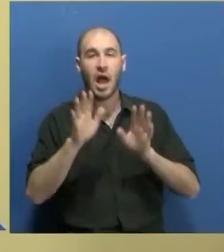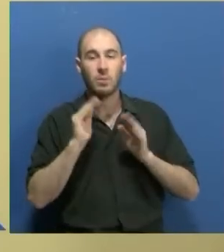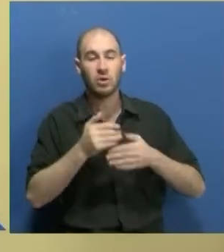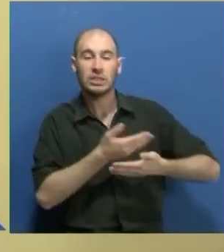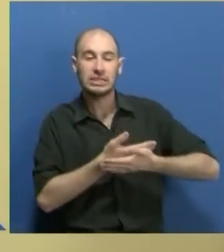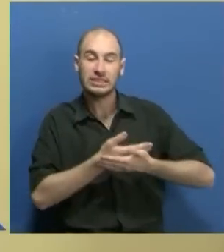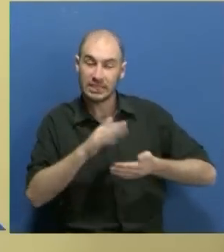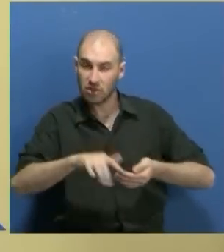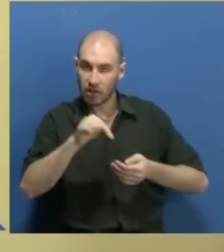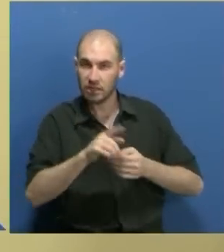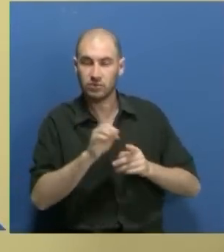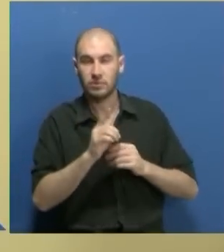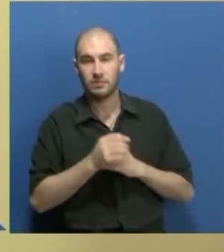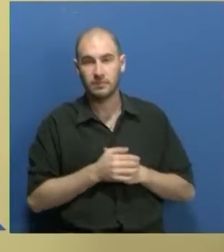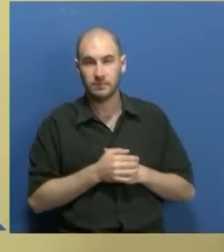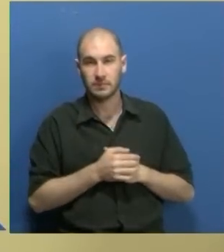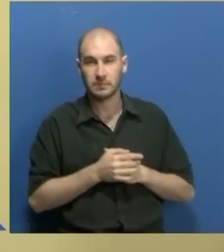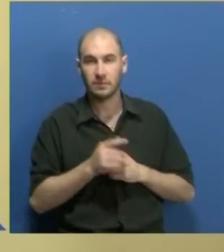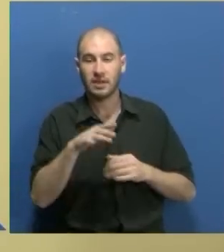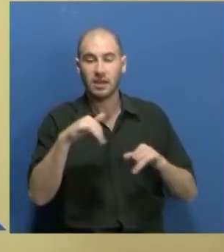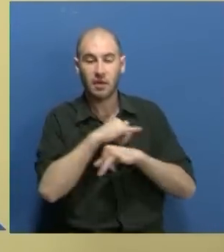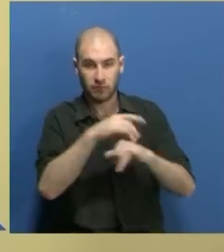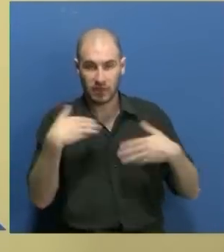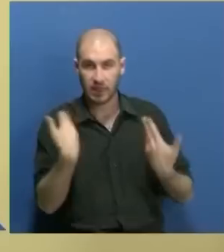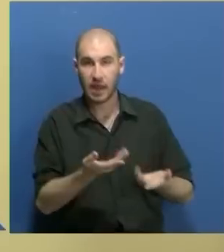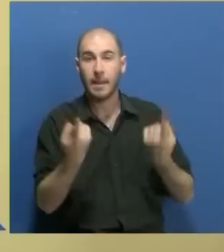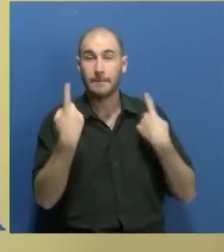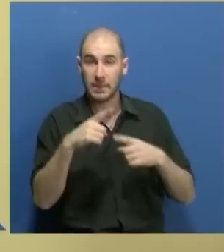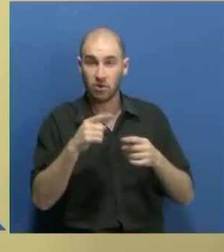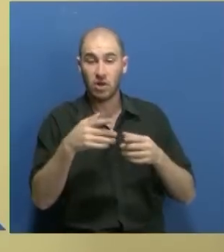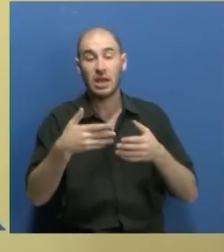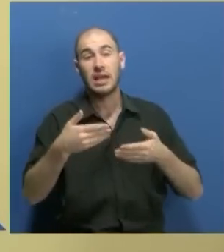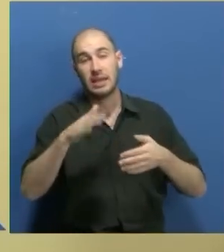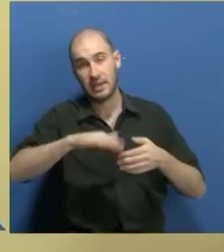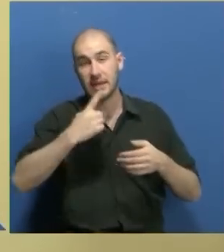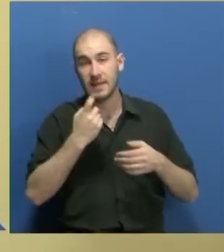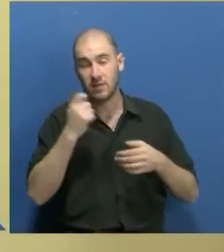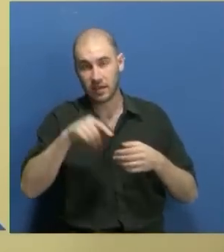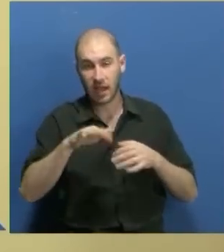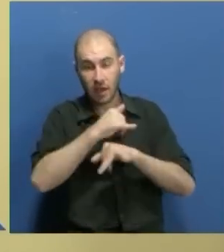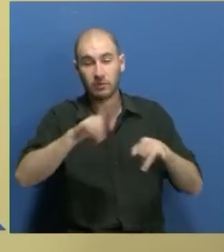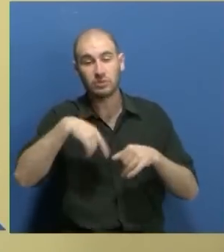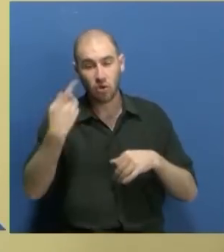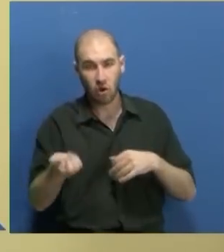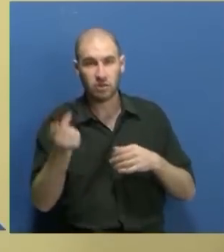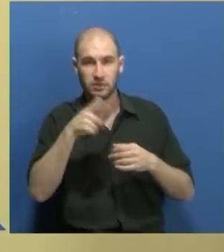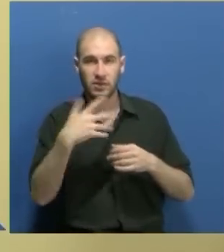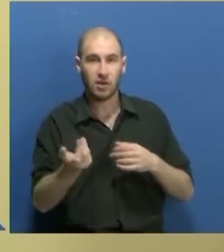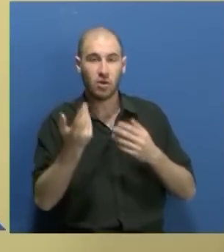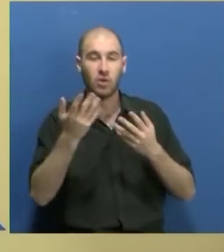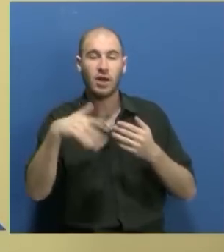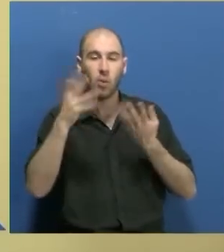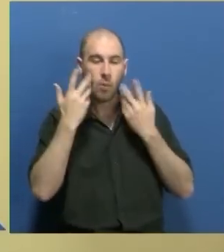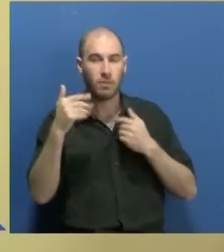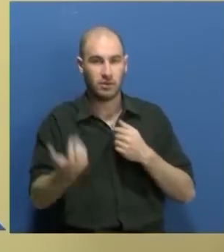niño, aunque bueno, el niño ya nos empieza a hacer, claro, ofrecer información, pero alrededor del niño hay otra información arqueológica, que es lo que nosotros llamamos el contexto arqueológico,